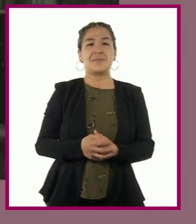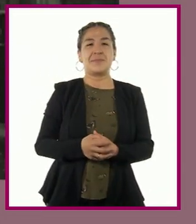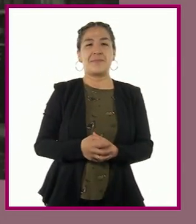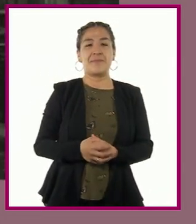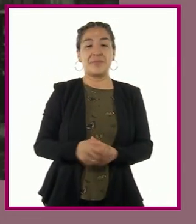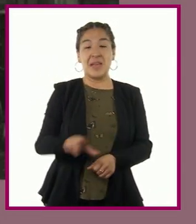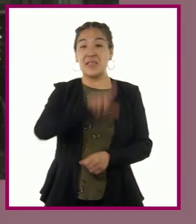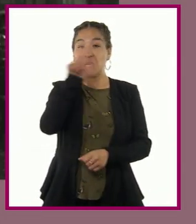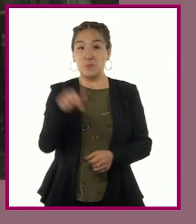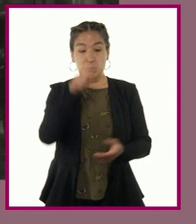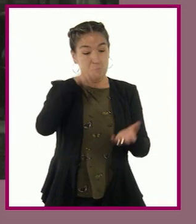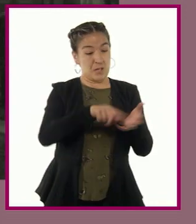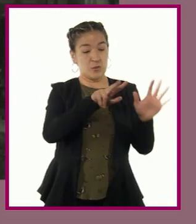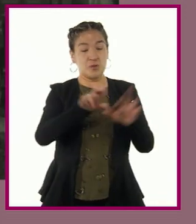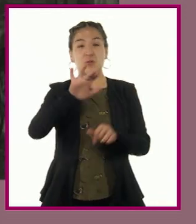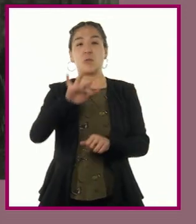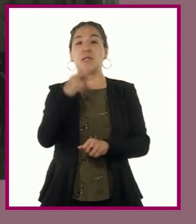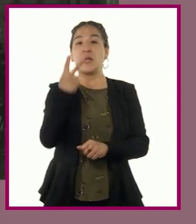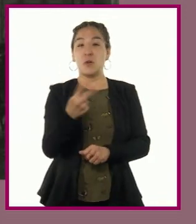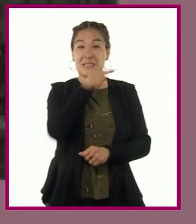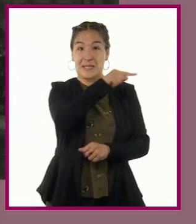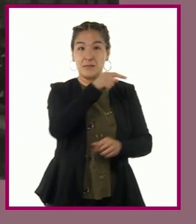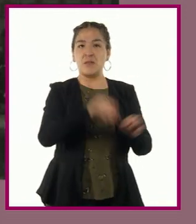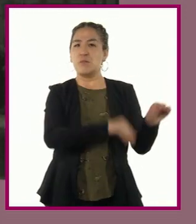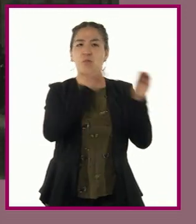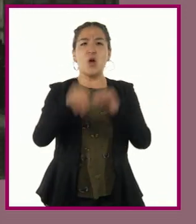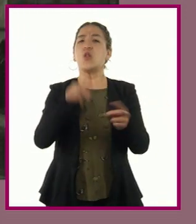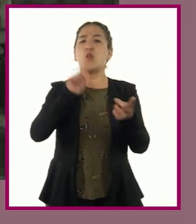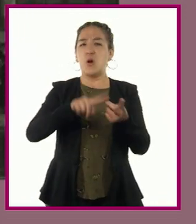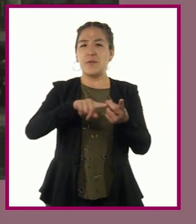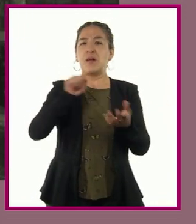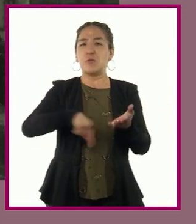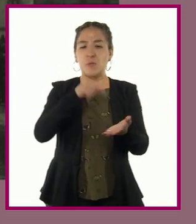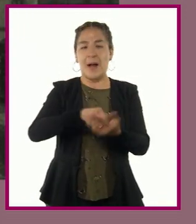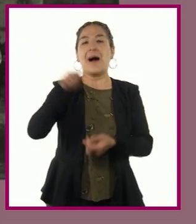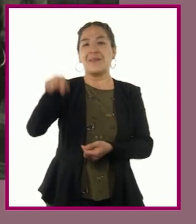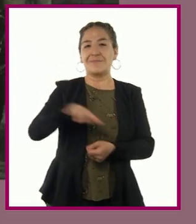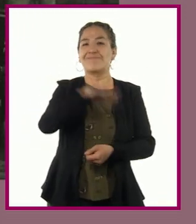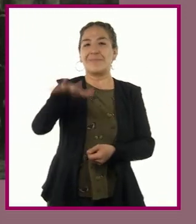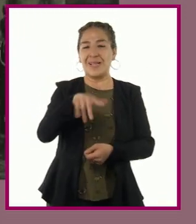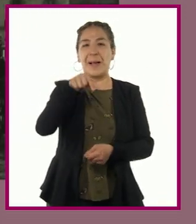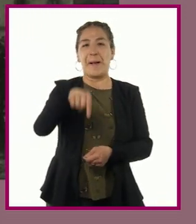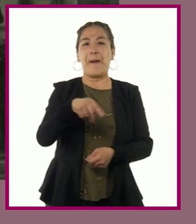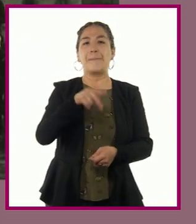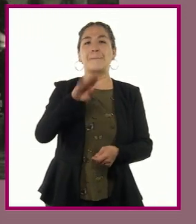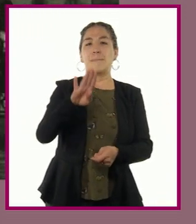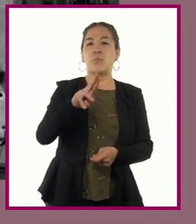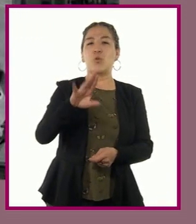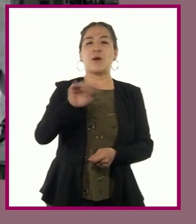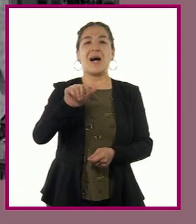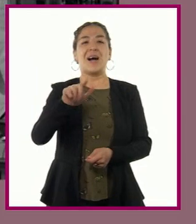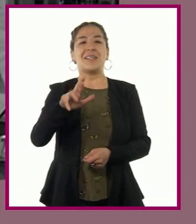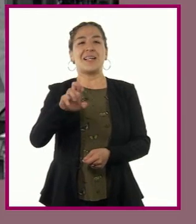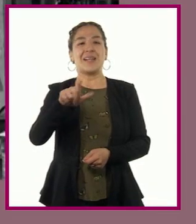Para 1852, la escultura fue reubicada en una de las glorietas del Paseo de Bucareli,